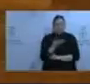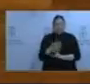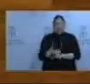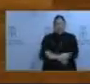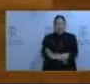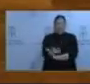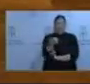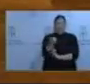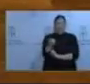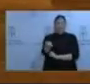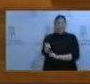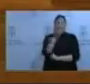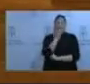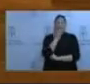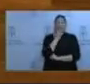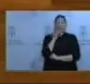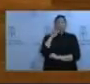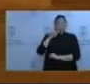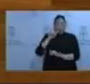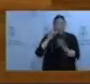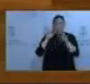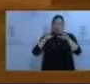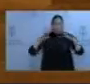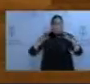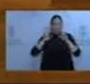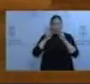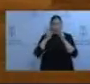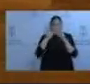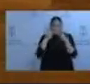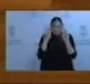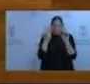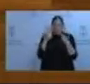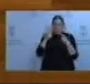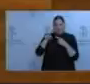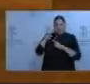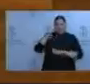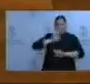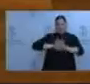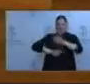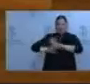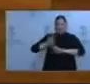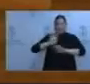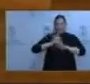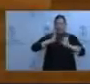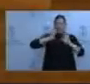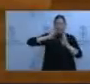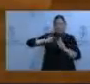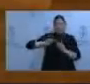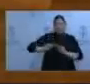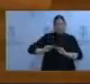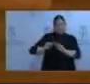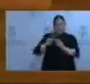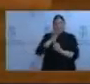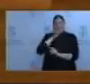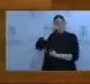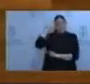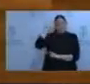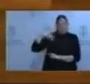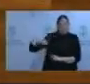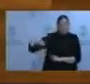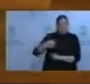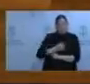ejemplo, y empresas públicas, que tienen una evidente complicación en sus cuentas conocida a día de hoy, ¿no? Baste